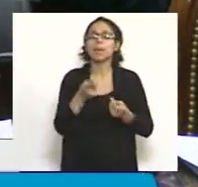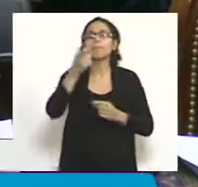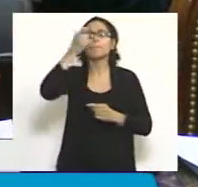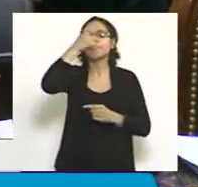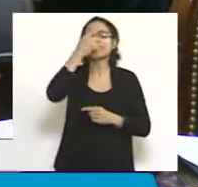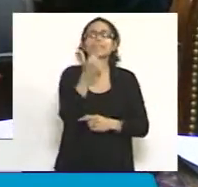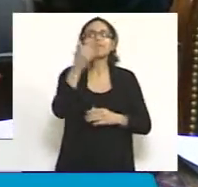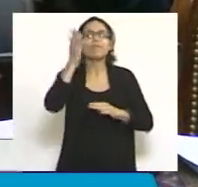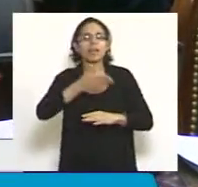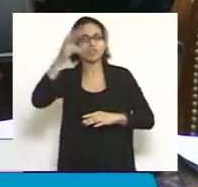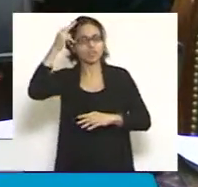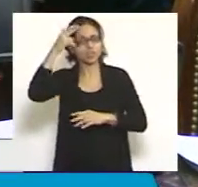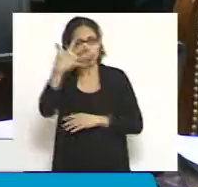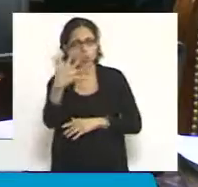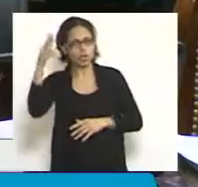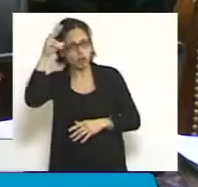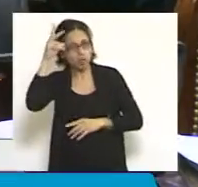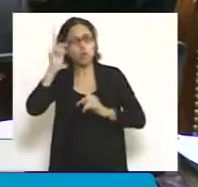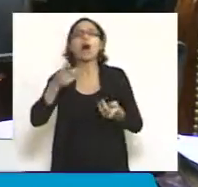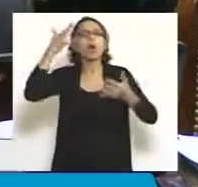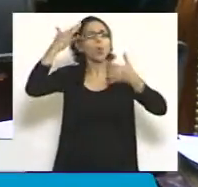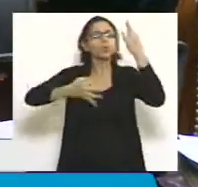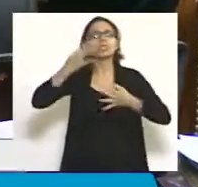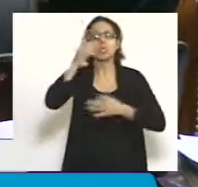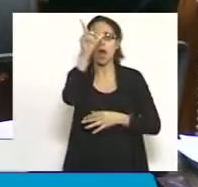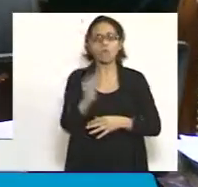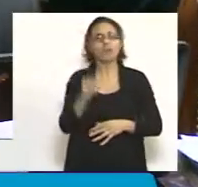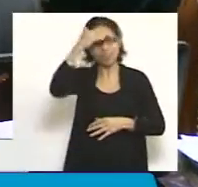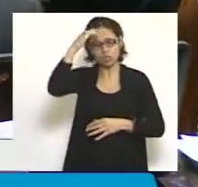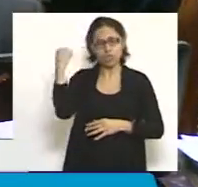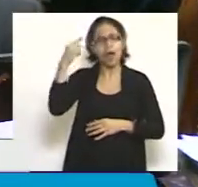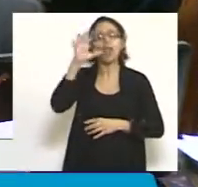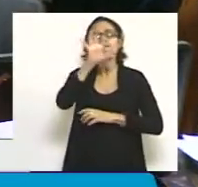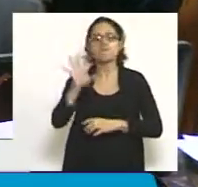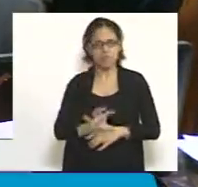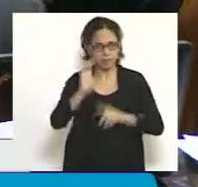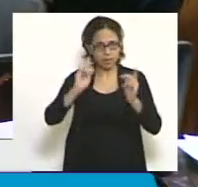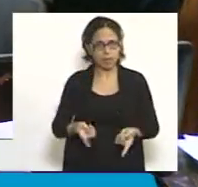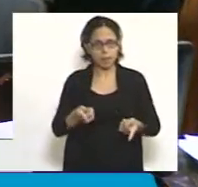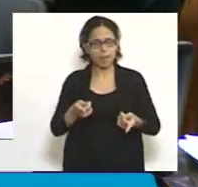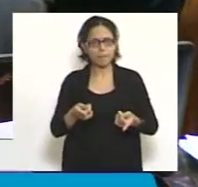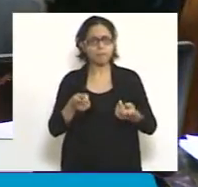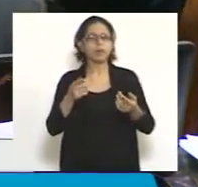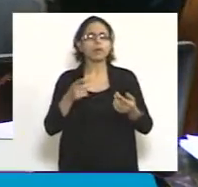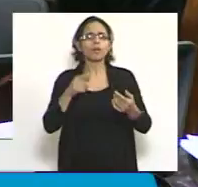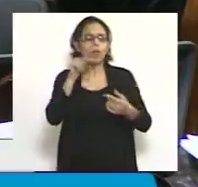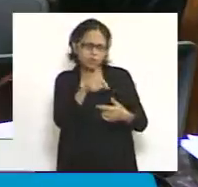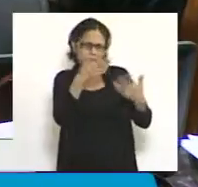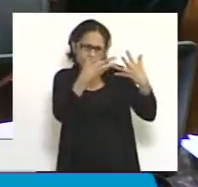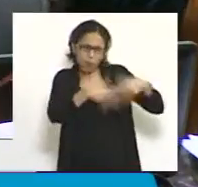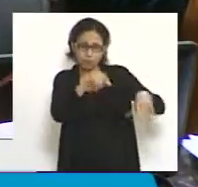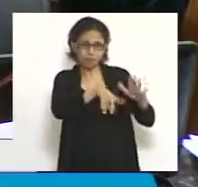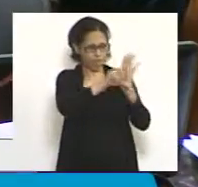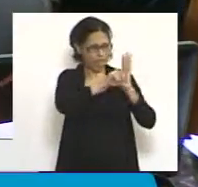1285/58 para la justicia nacional y federal, y vemos que claramente este proyecto de